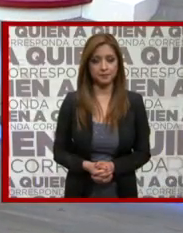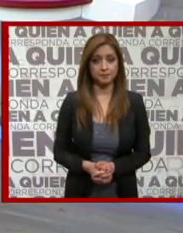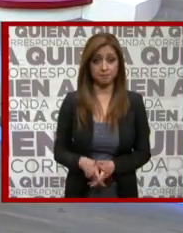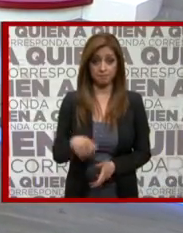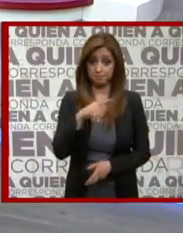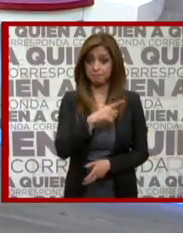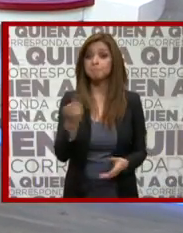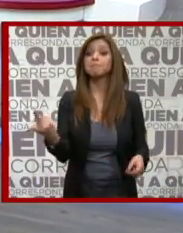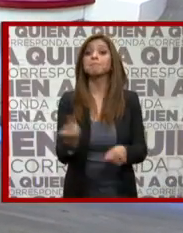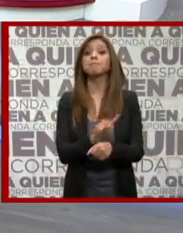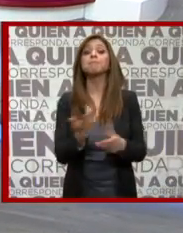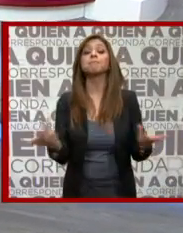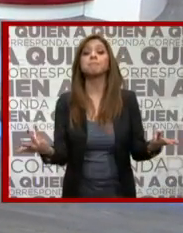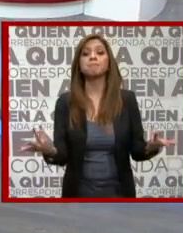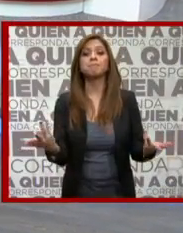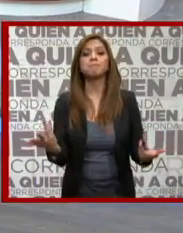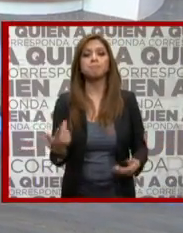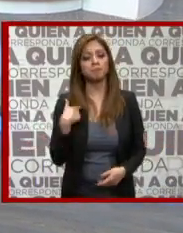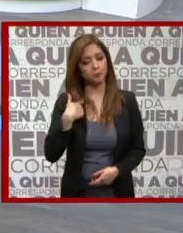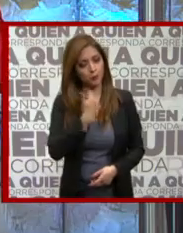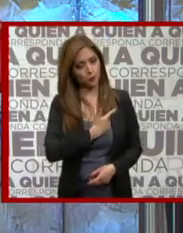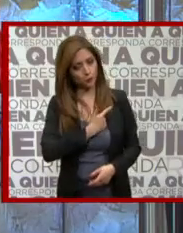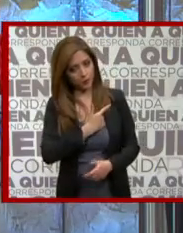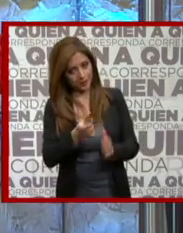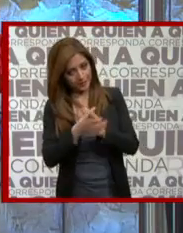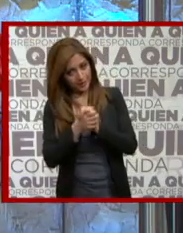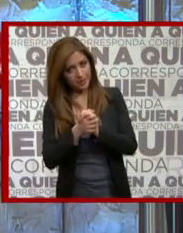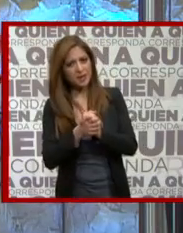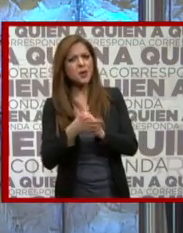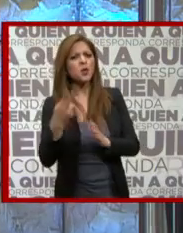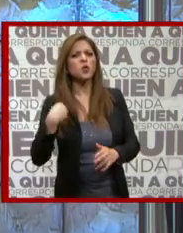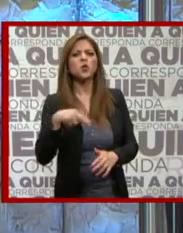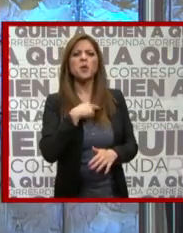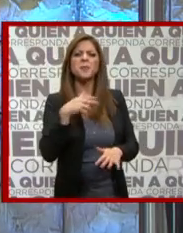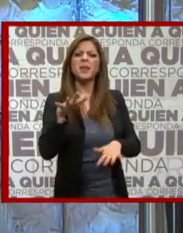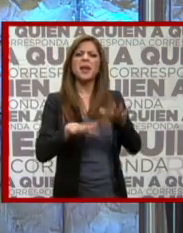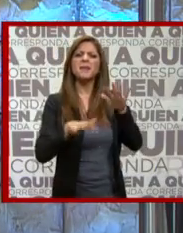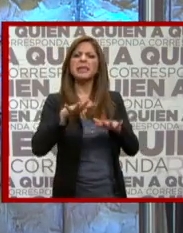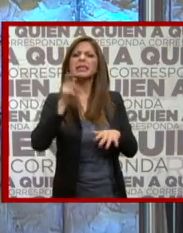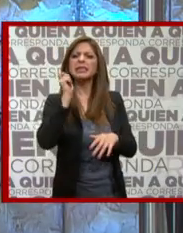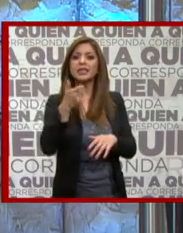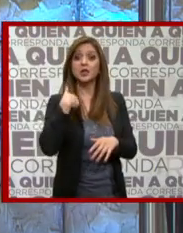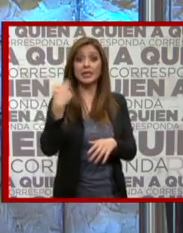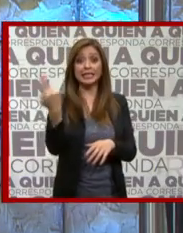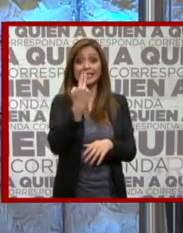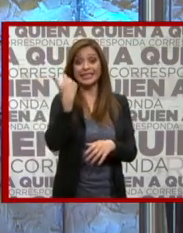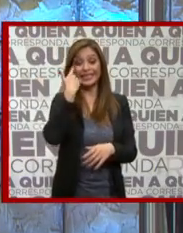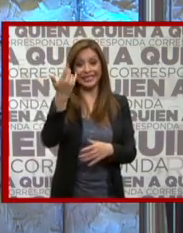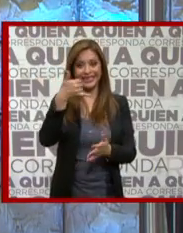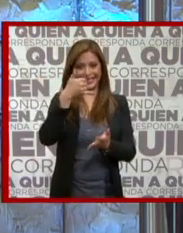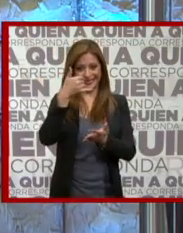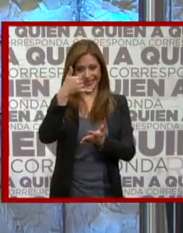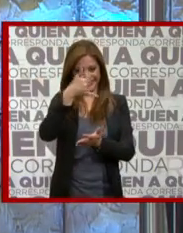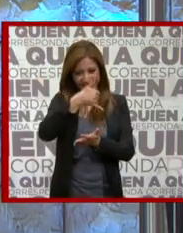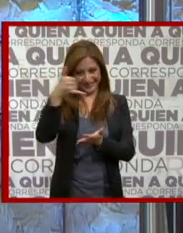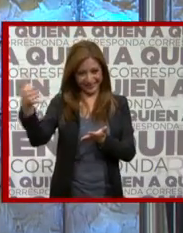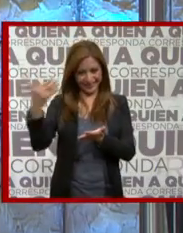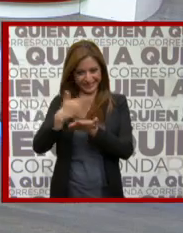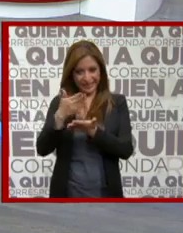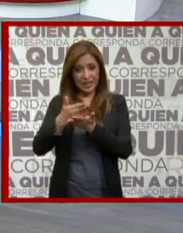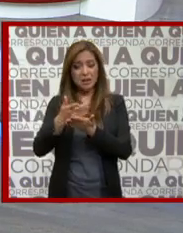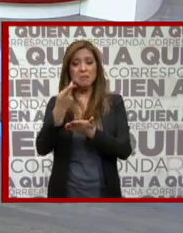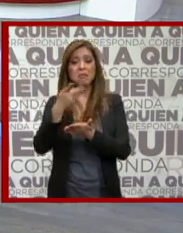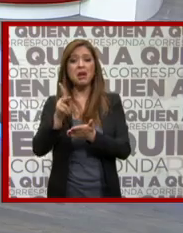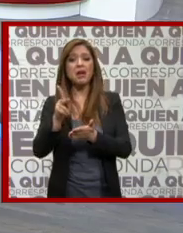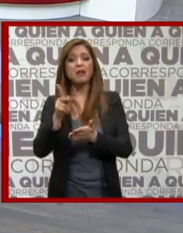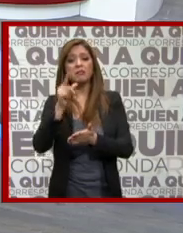Vargas, ¿qué pasa contigo? Qué gusto saludarte, Jorge. Pues muchas veces buscamos nuestro crédito de vivienda de Infonavit. ¿Pero qué crees? Dicen que pues a veces, como